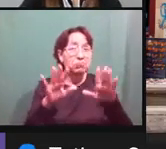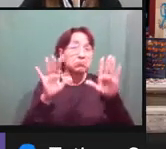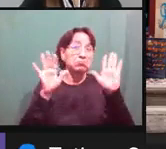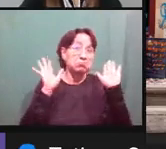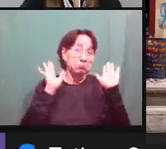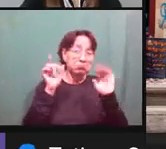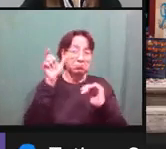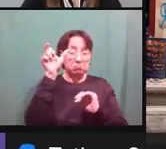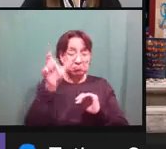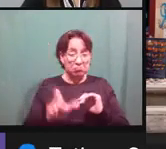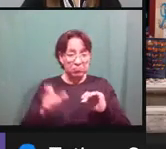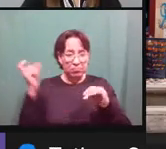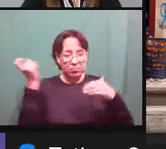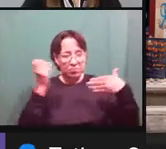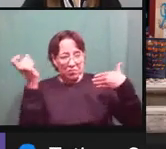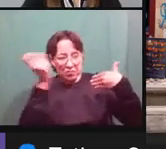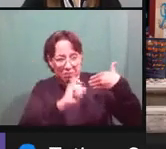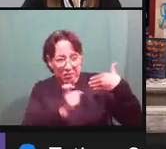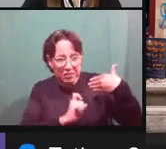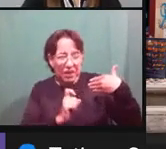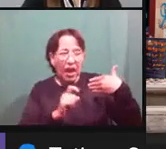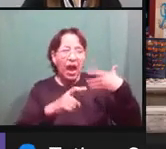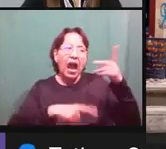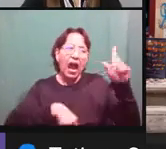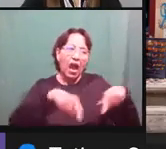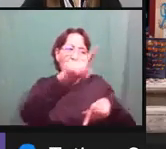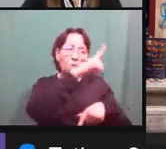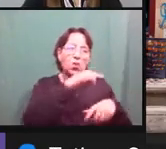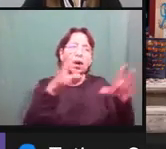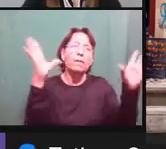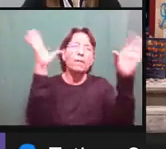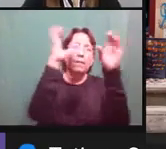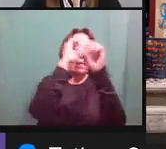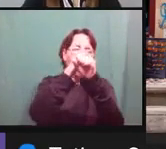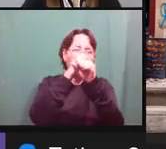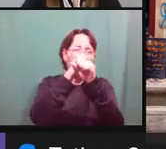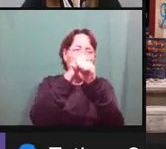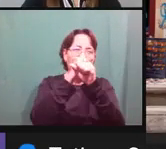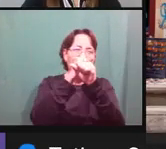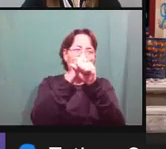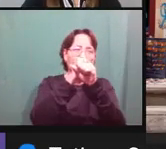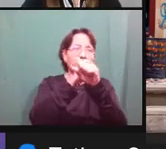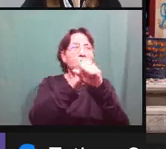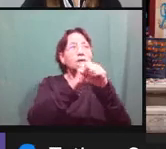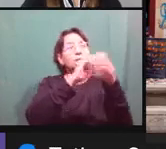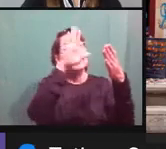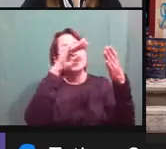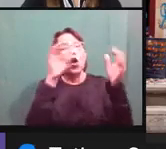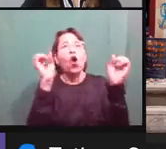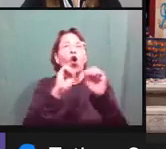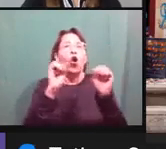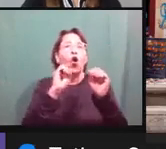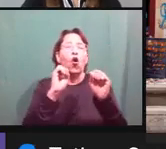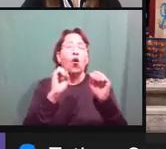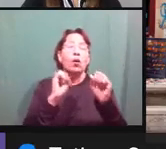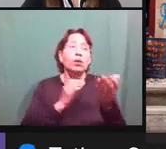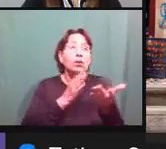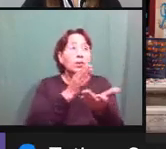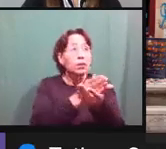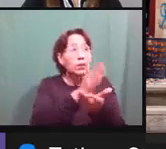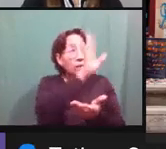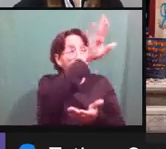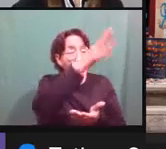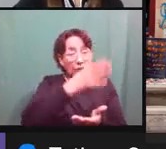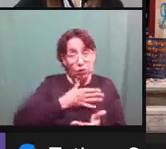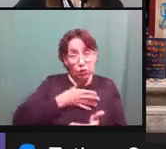grafitero algunos les gusta pintar en la noche o algunos prefieren decirle a la señora, hey, yo soy el hijo de la vecina